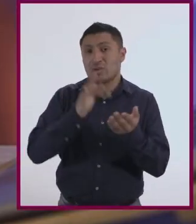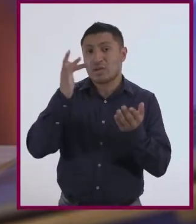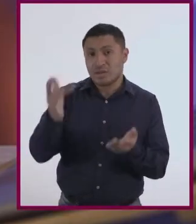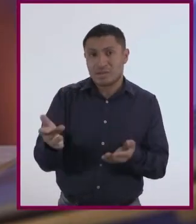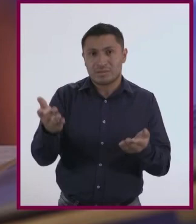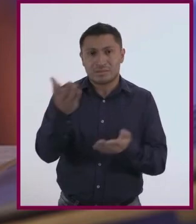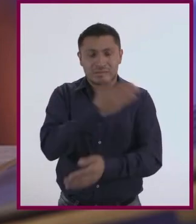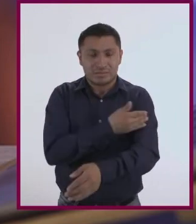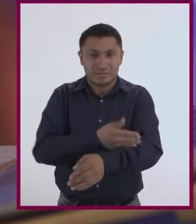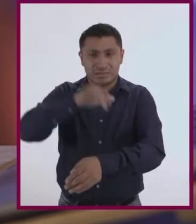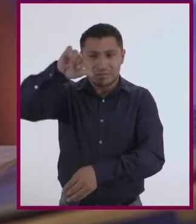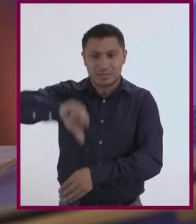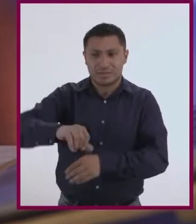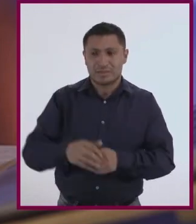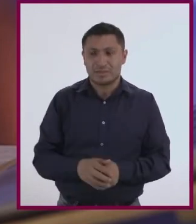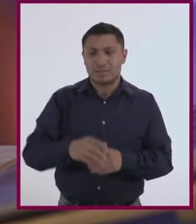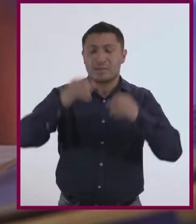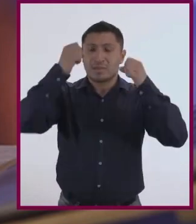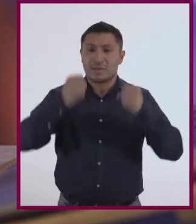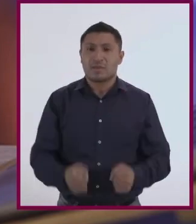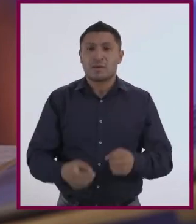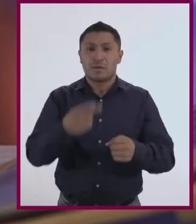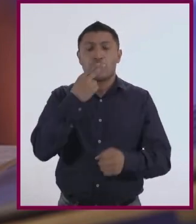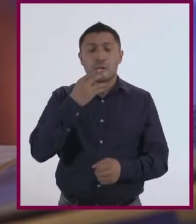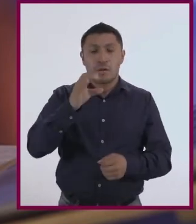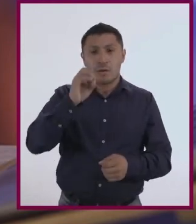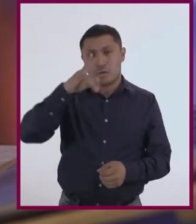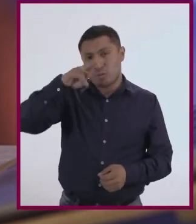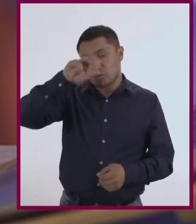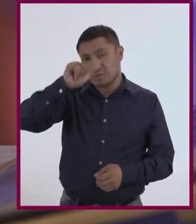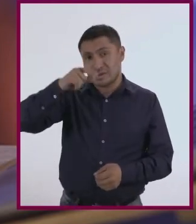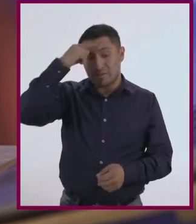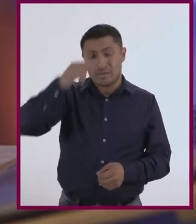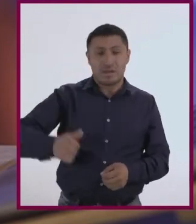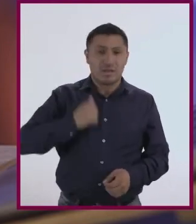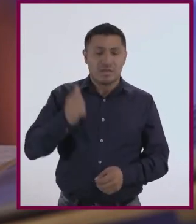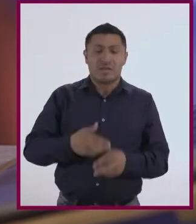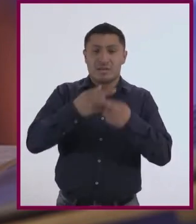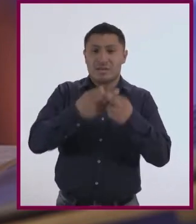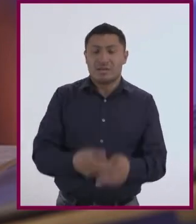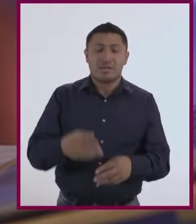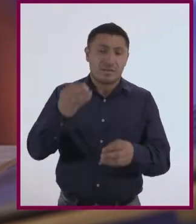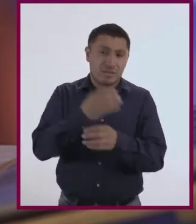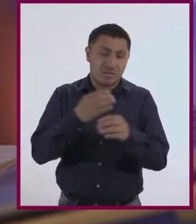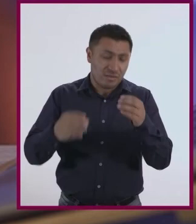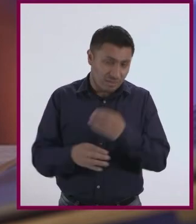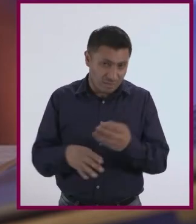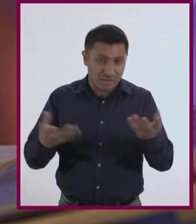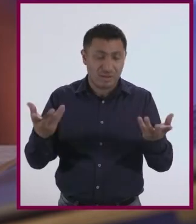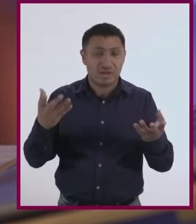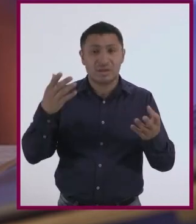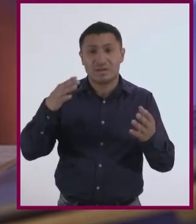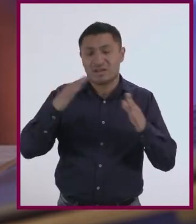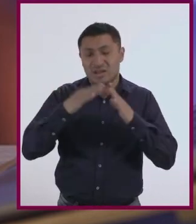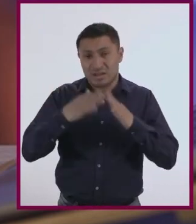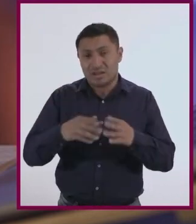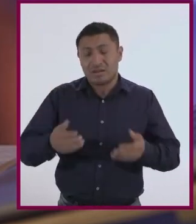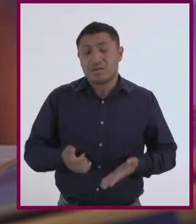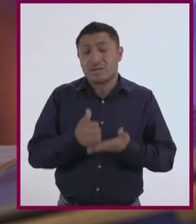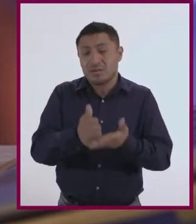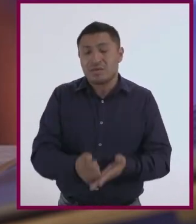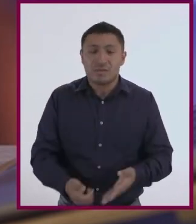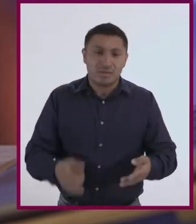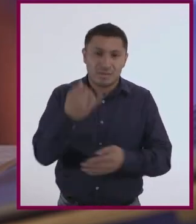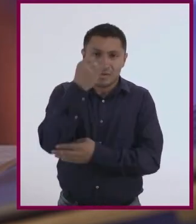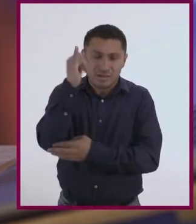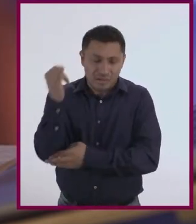Gerardo, por habernos acompañado hoy. Sin duda, el uso de compostas para aprovechar los residuos orgánicos domésticos y con eso poder abonar jardines,